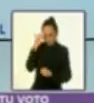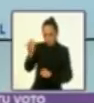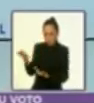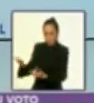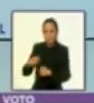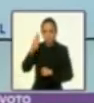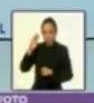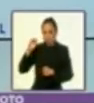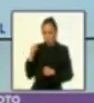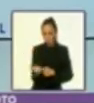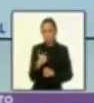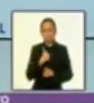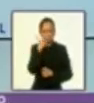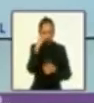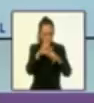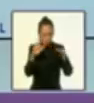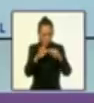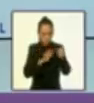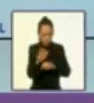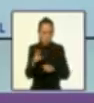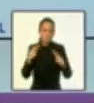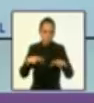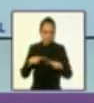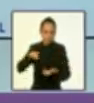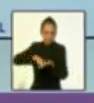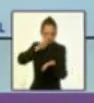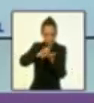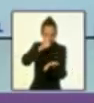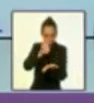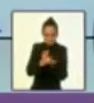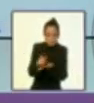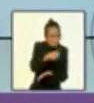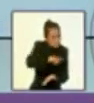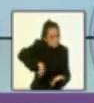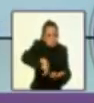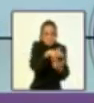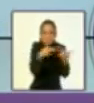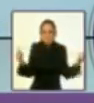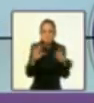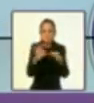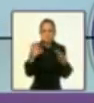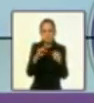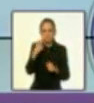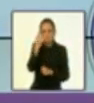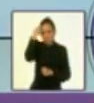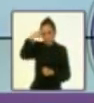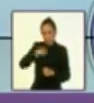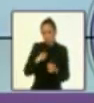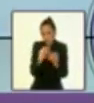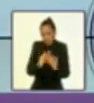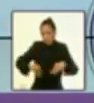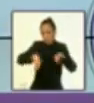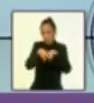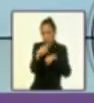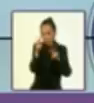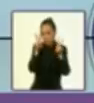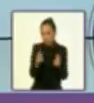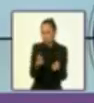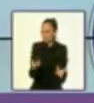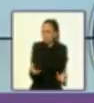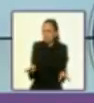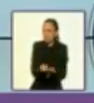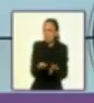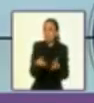lugar claro con 47% de votación, luego en un segundo lugar Alejandra Barrales con